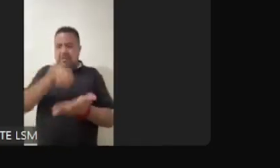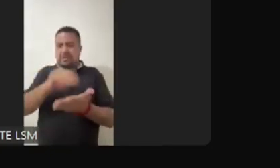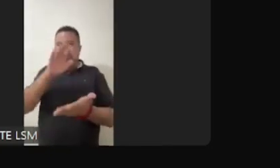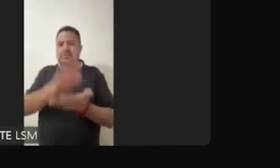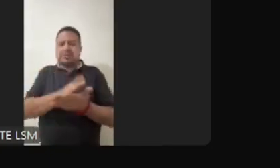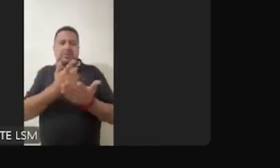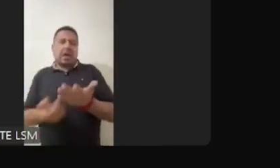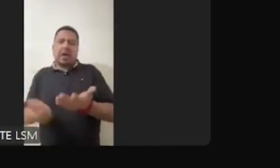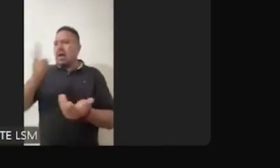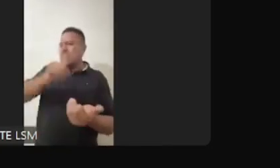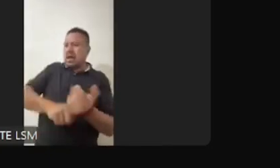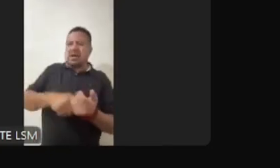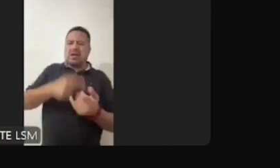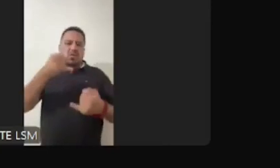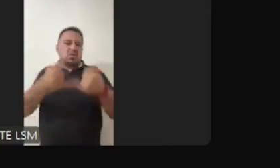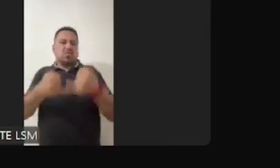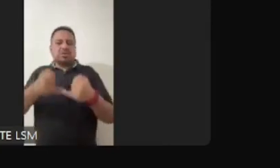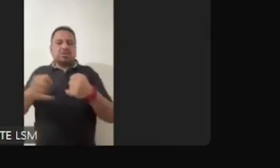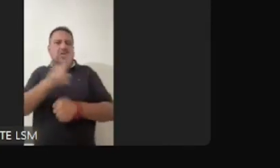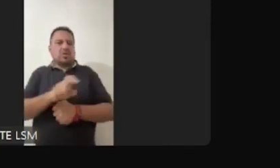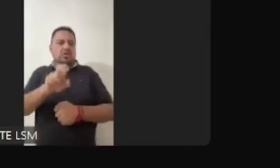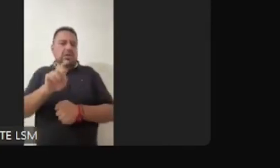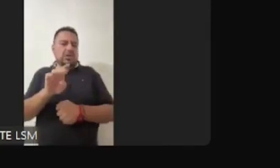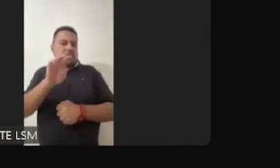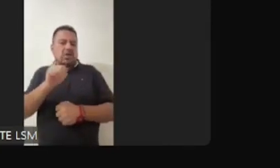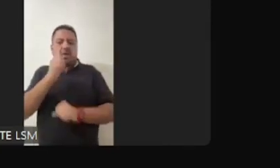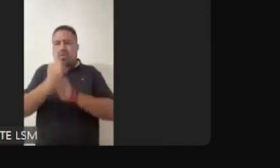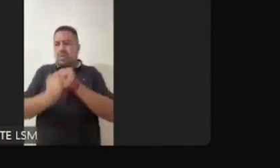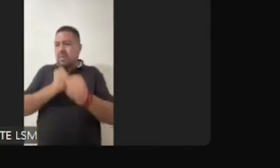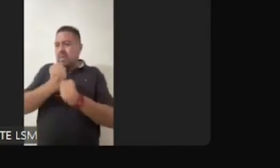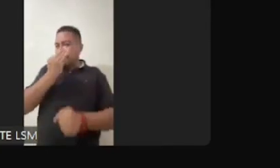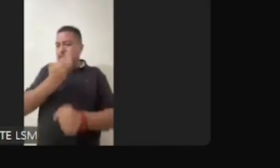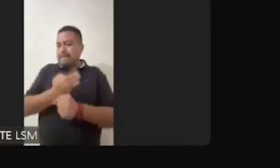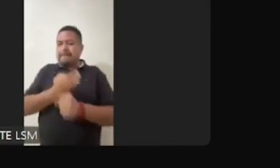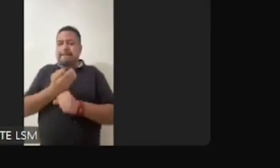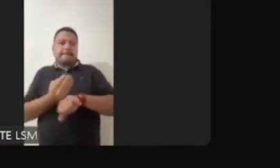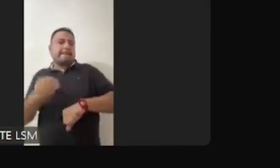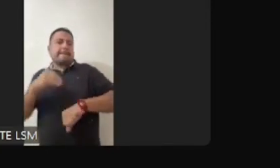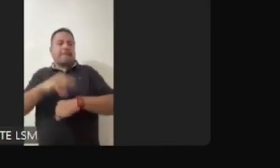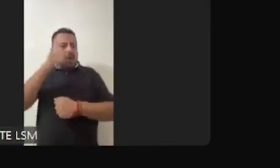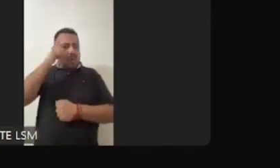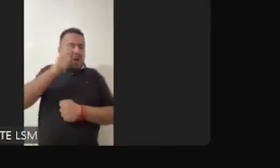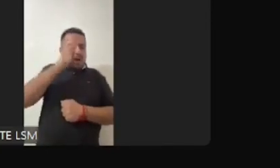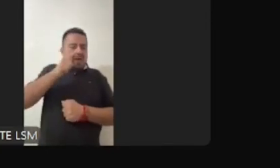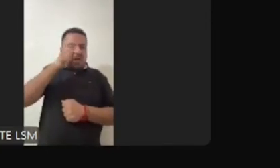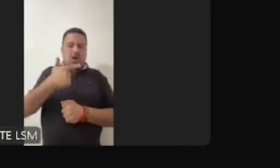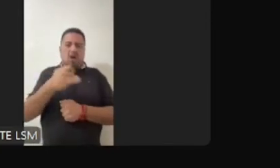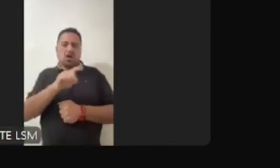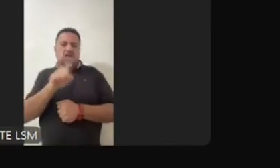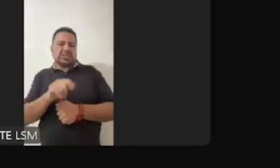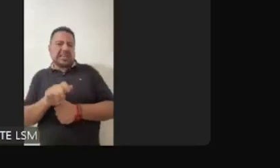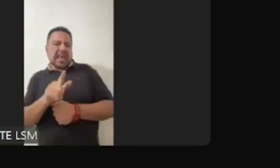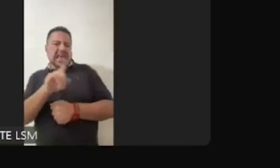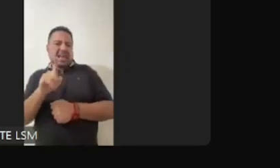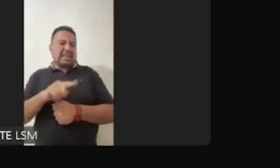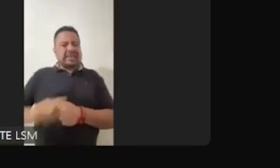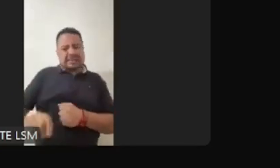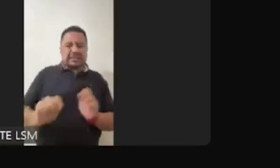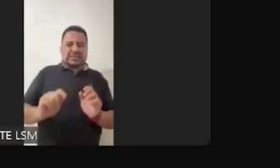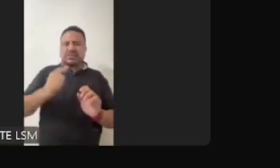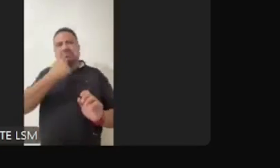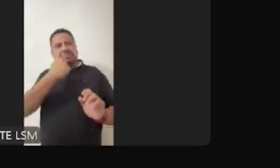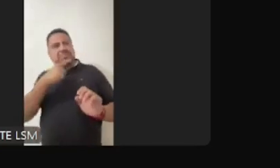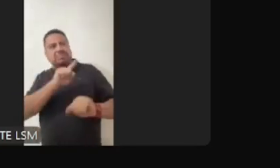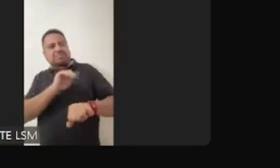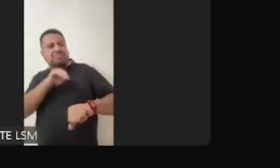dentro del juicio electoral ciudadano 239 de este año promovido por Guadalupe González suastegui mediante el cual impugnó la